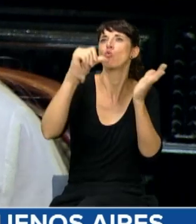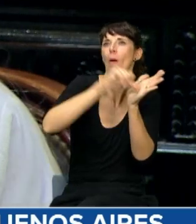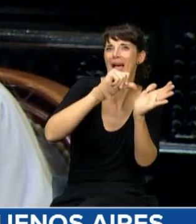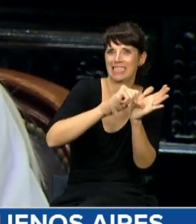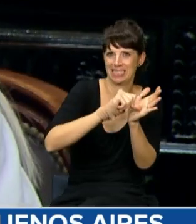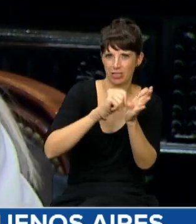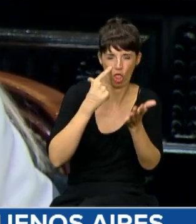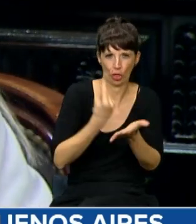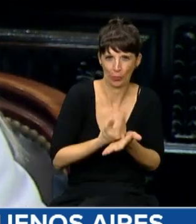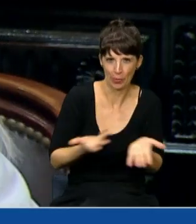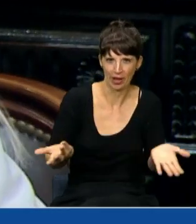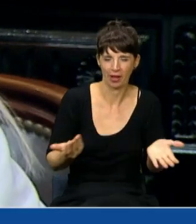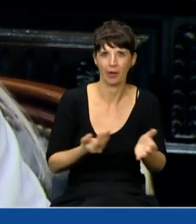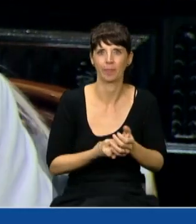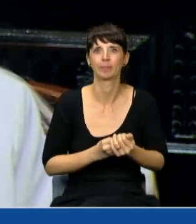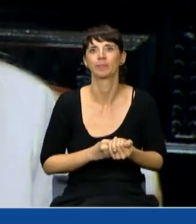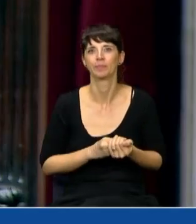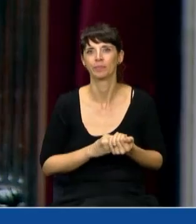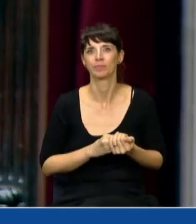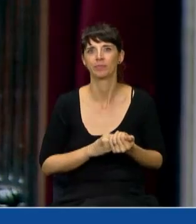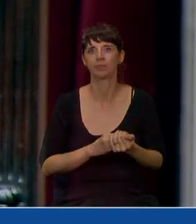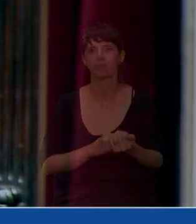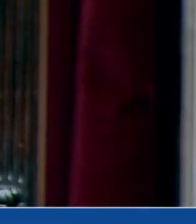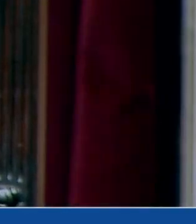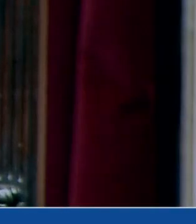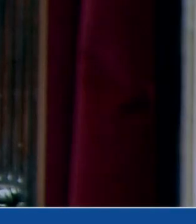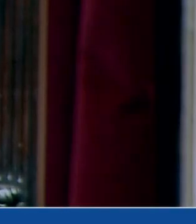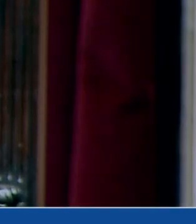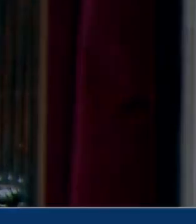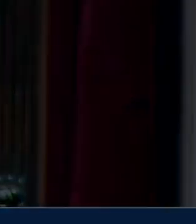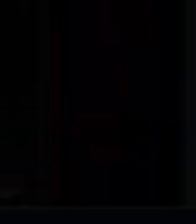encuentren. Gracias, diputada Stolbizer.